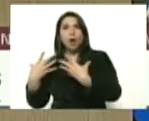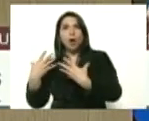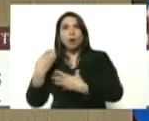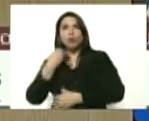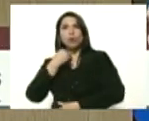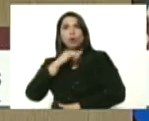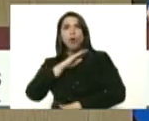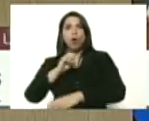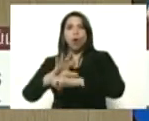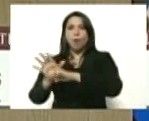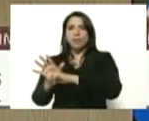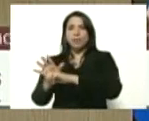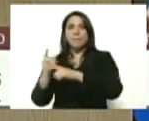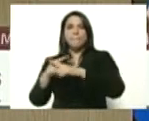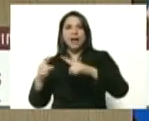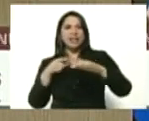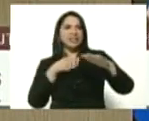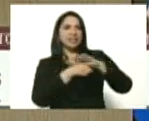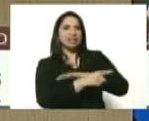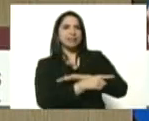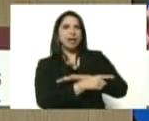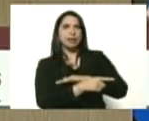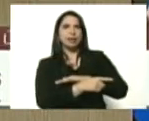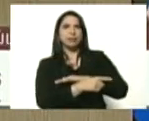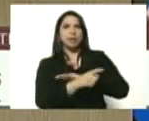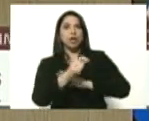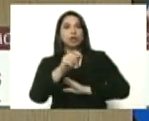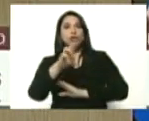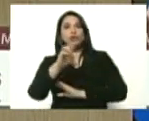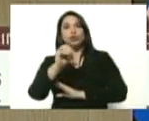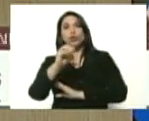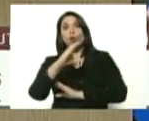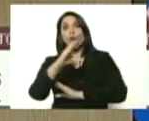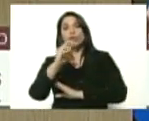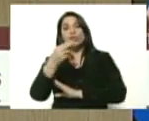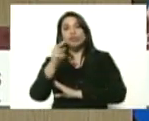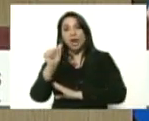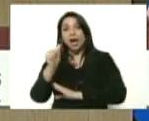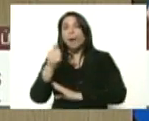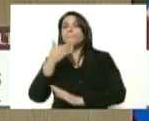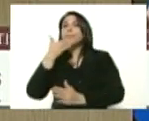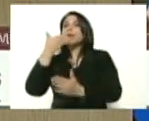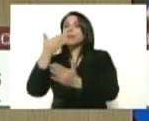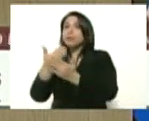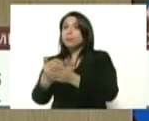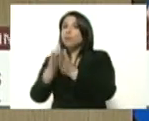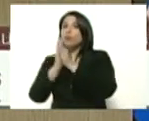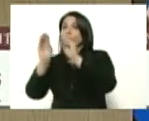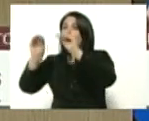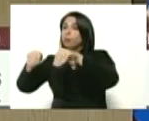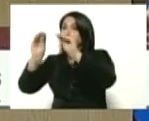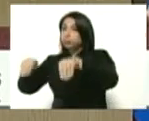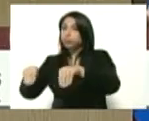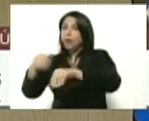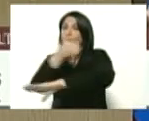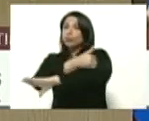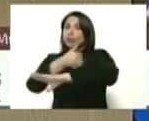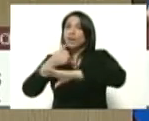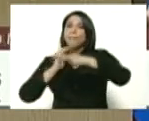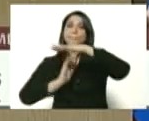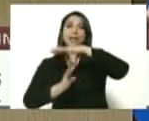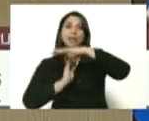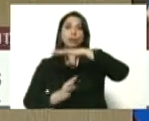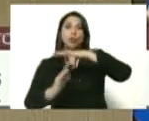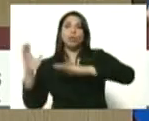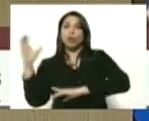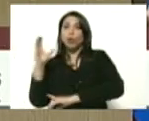COVID-19 para ingresarlas por las trochas. Le exigimos a las autoridades migratorias de Colombia que